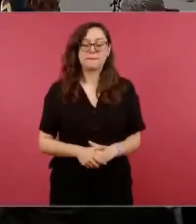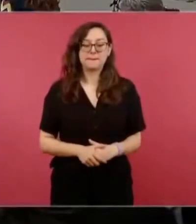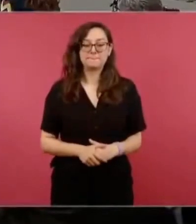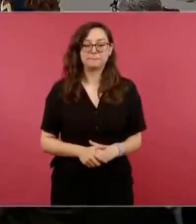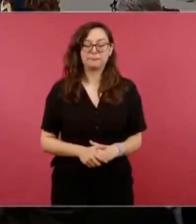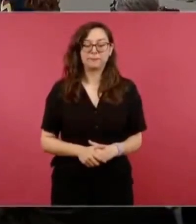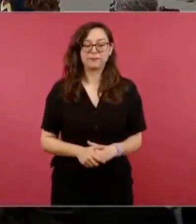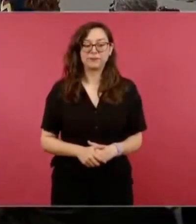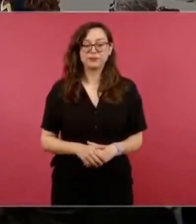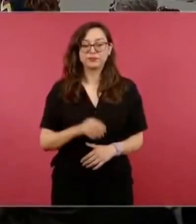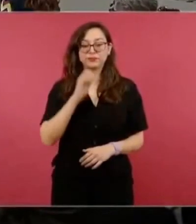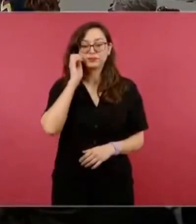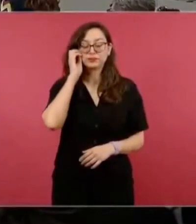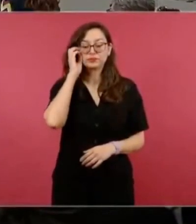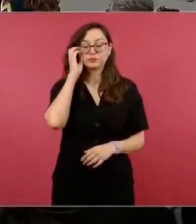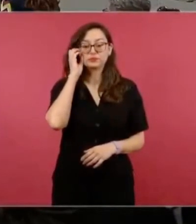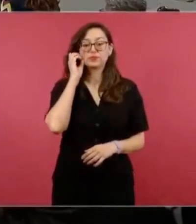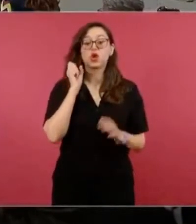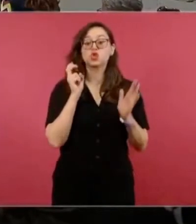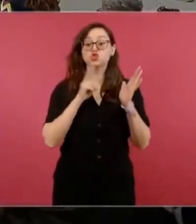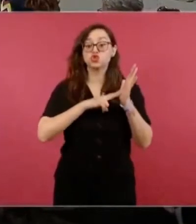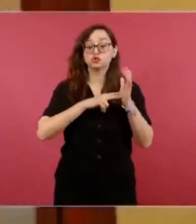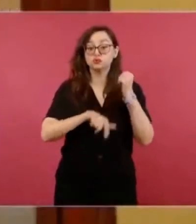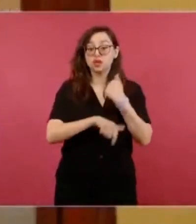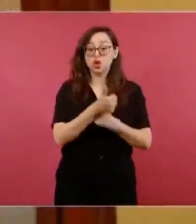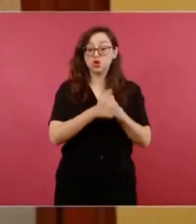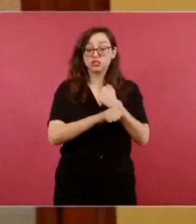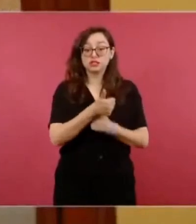Aquí era silencio.